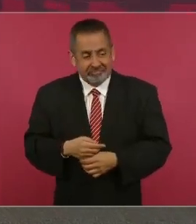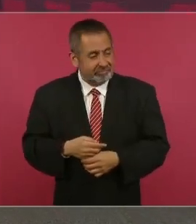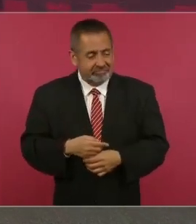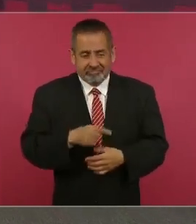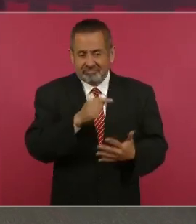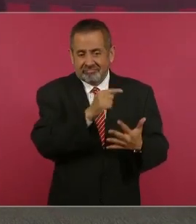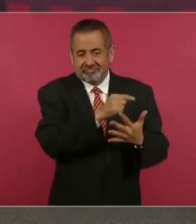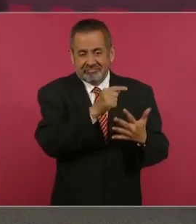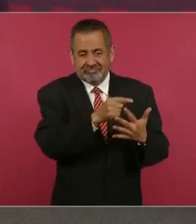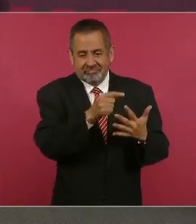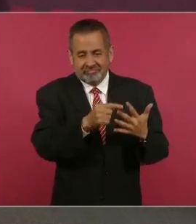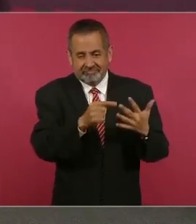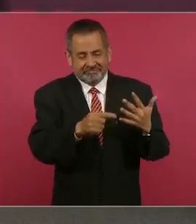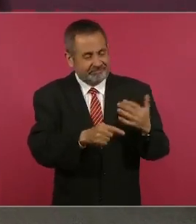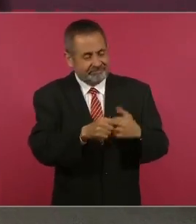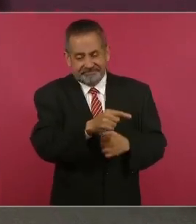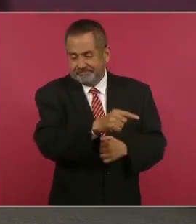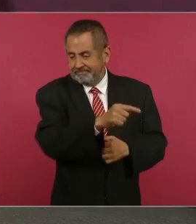todo